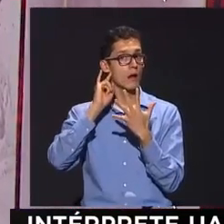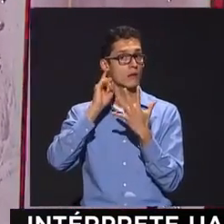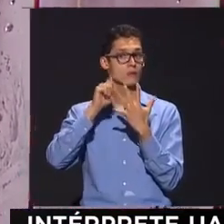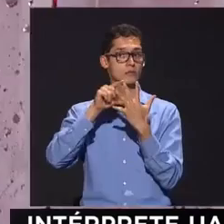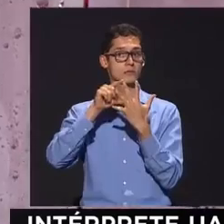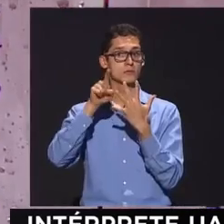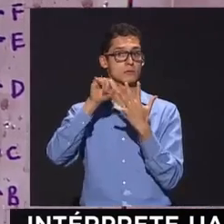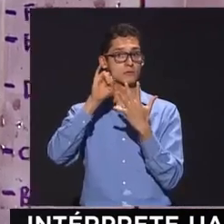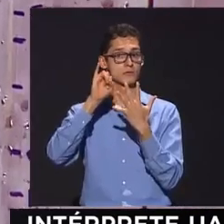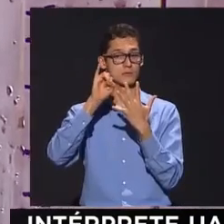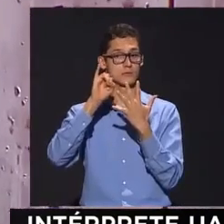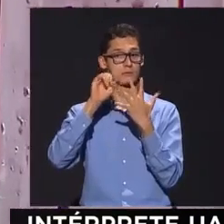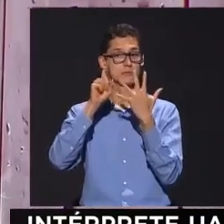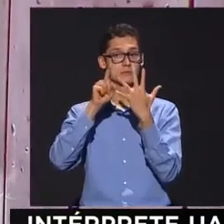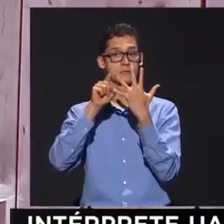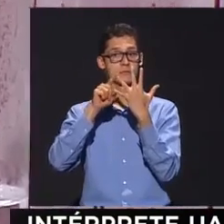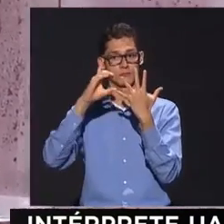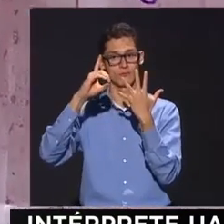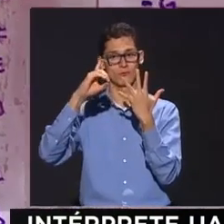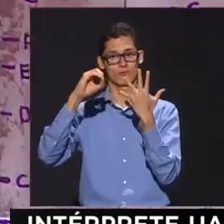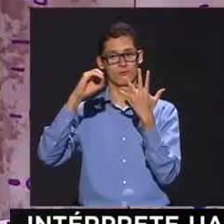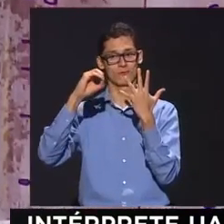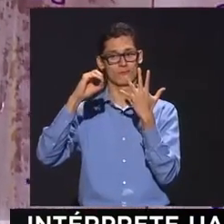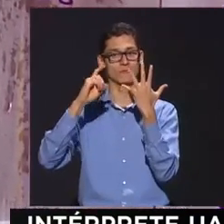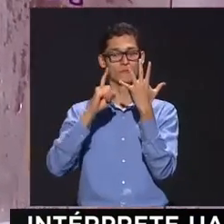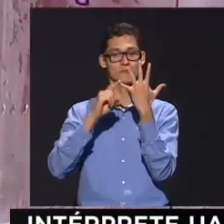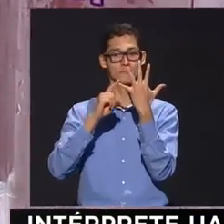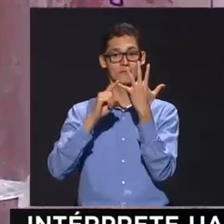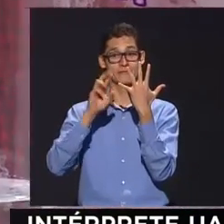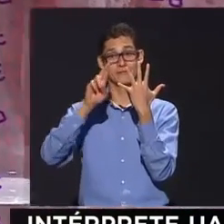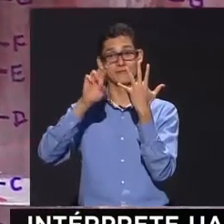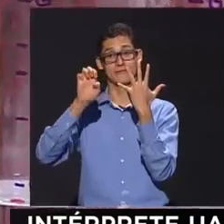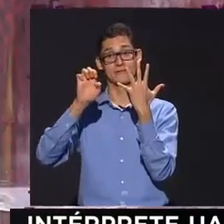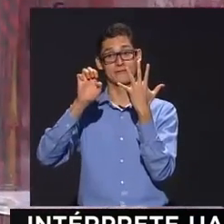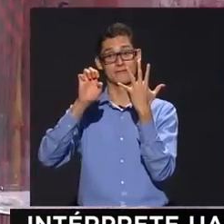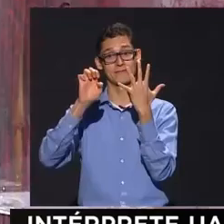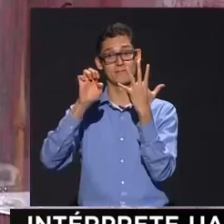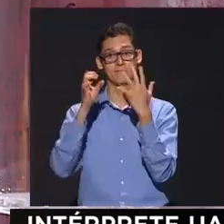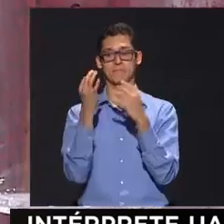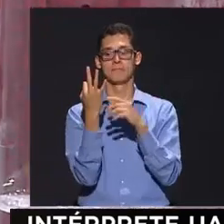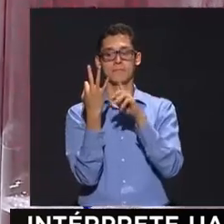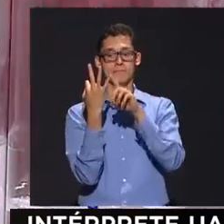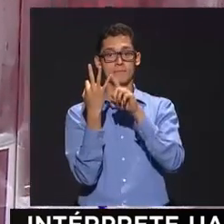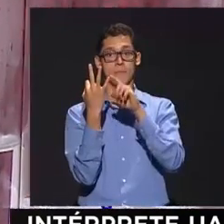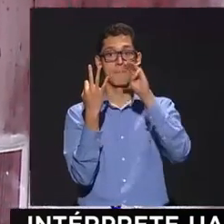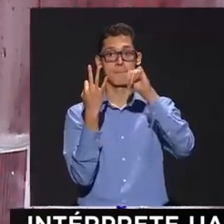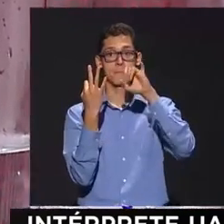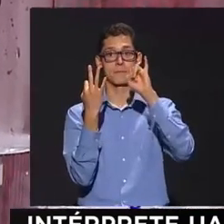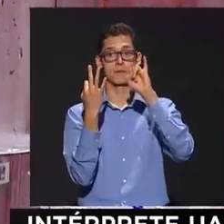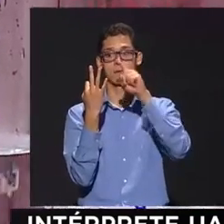sí lo re m